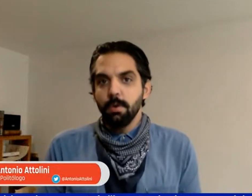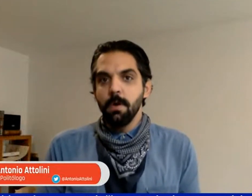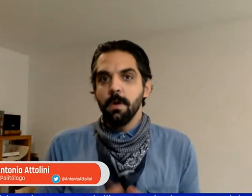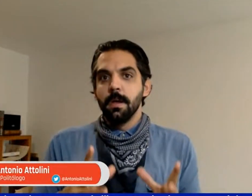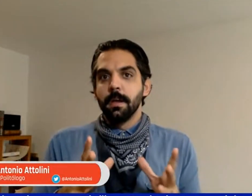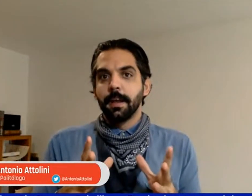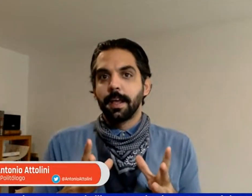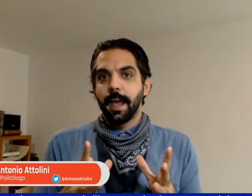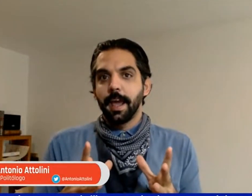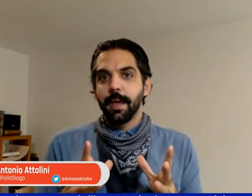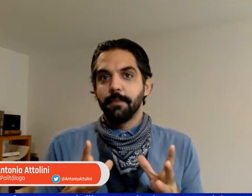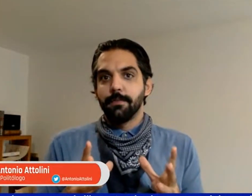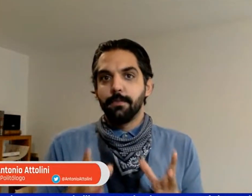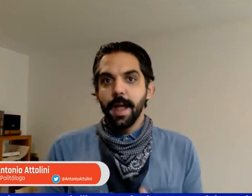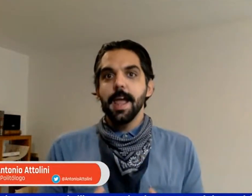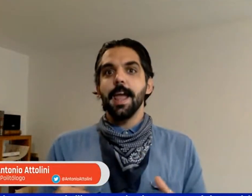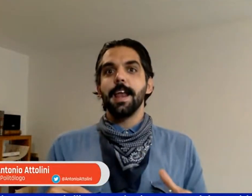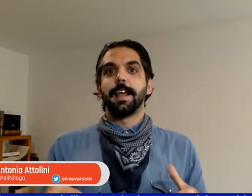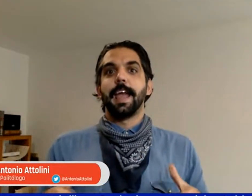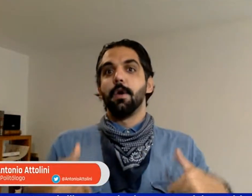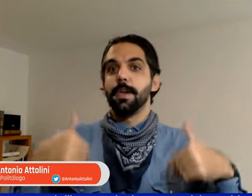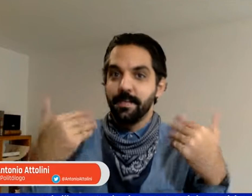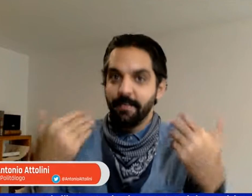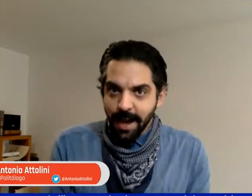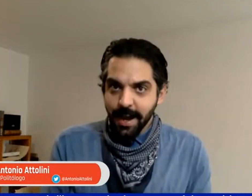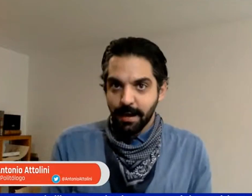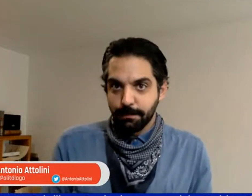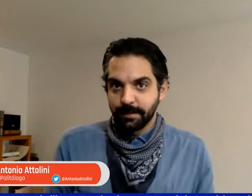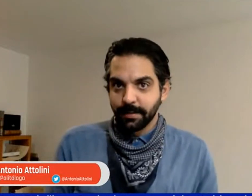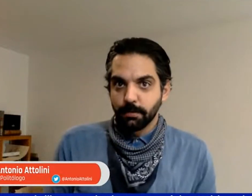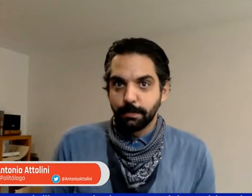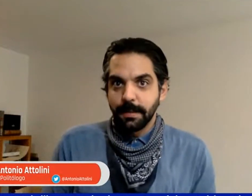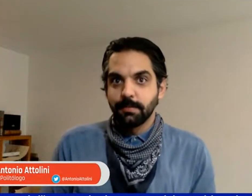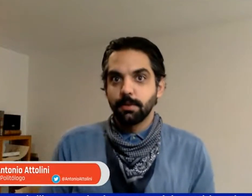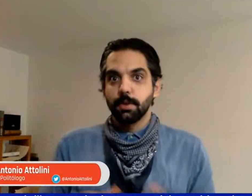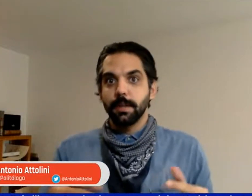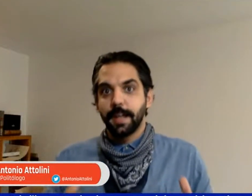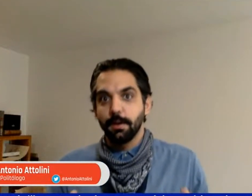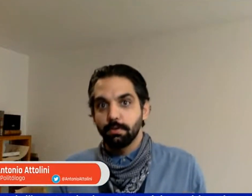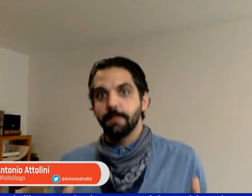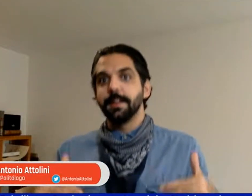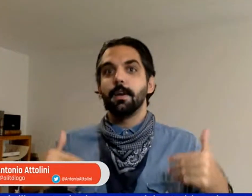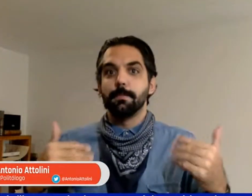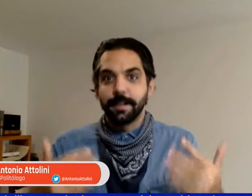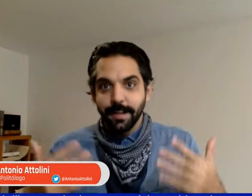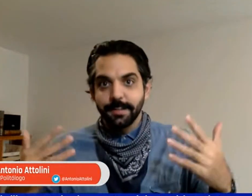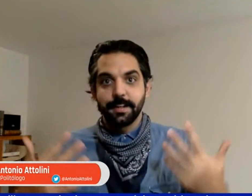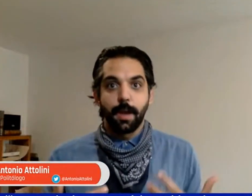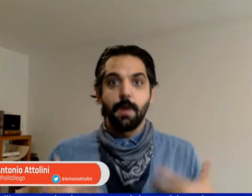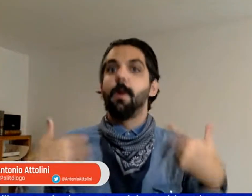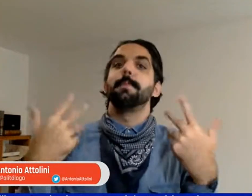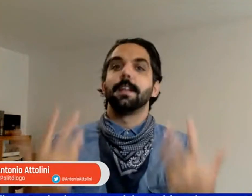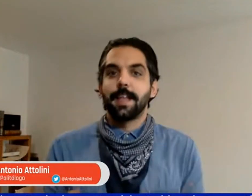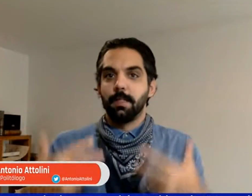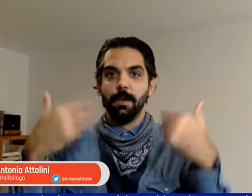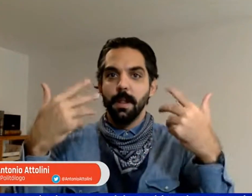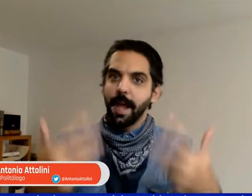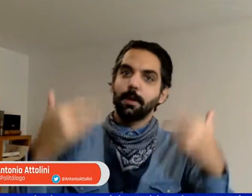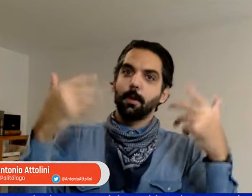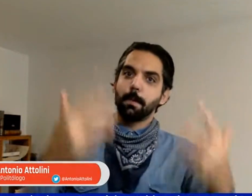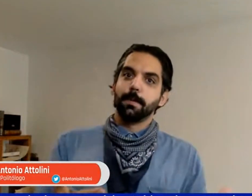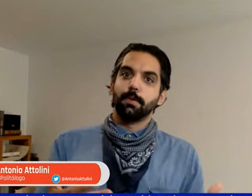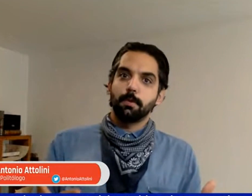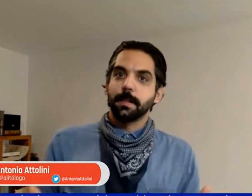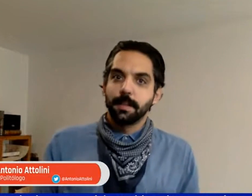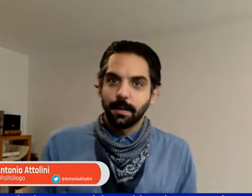es uno que fue el que lo llevara a la presidencia en 2018, y que no solamente lo mantiene, sino que lo ha aumentado.